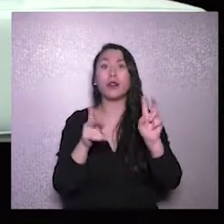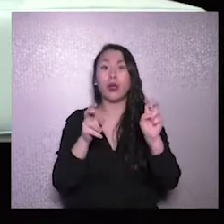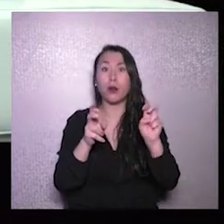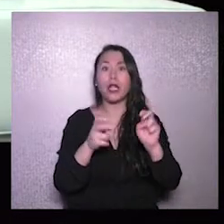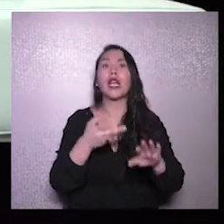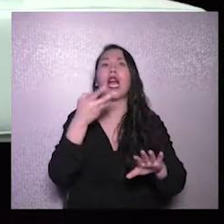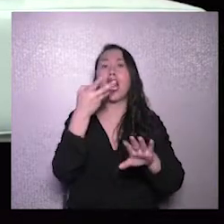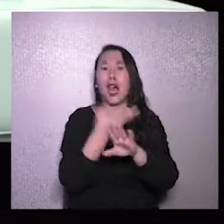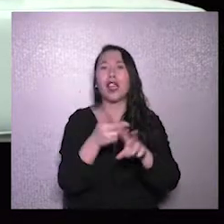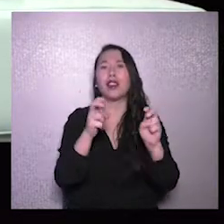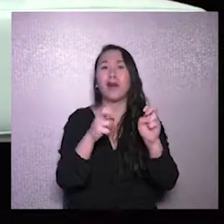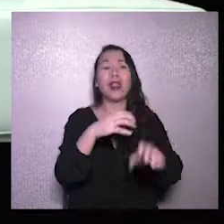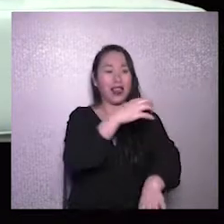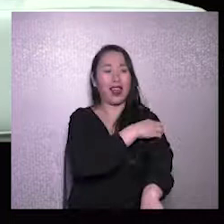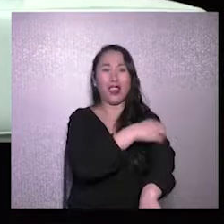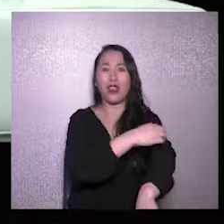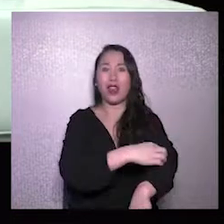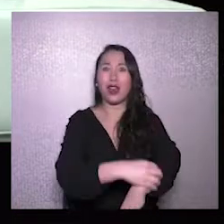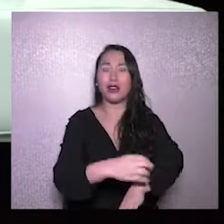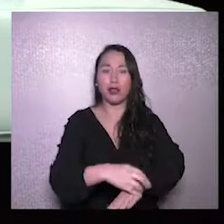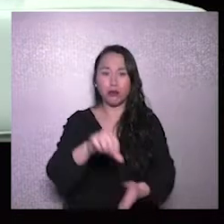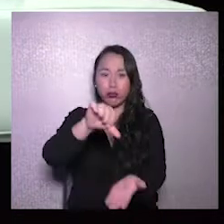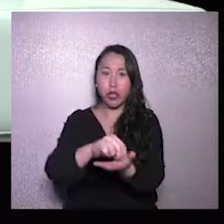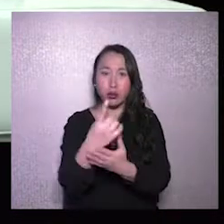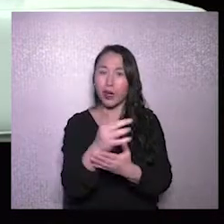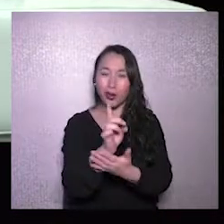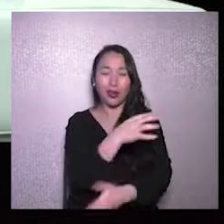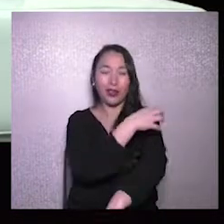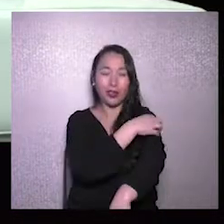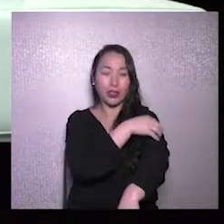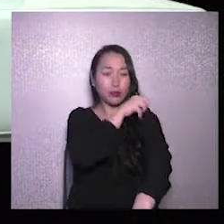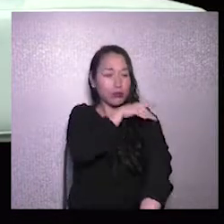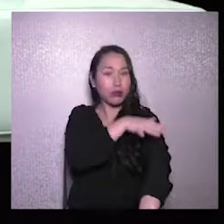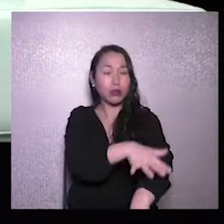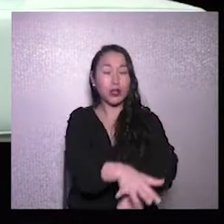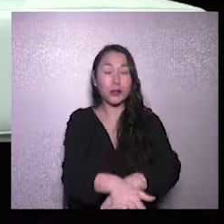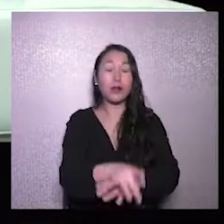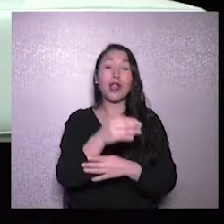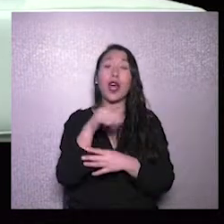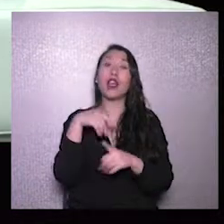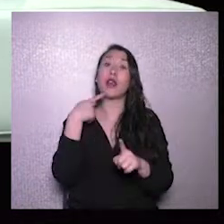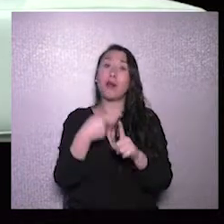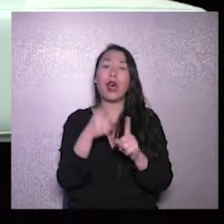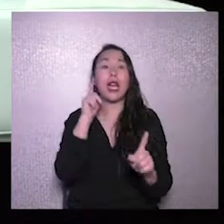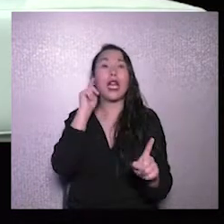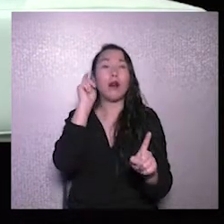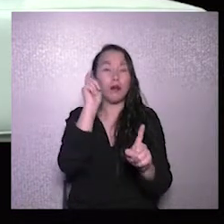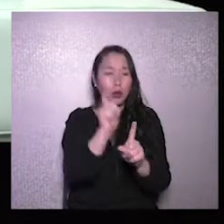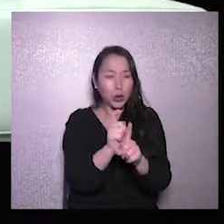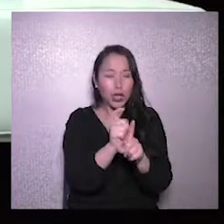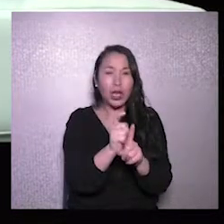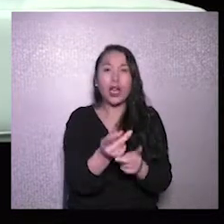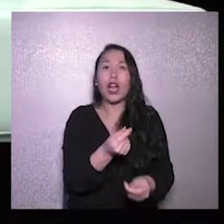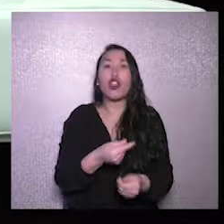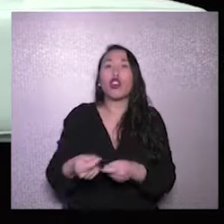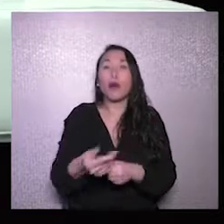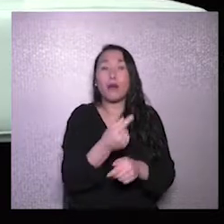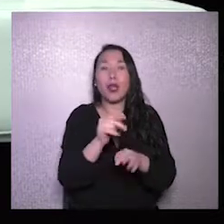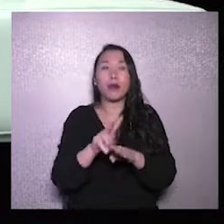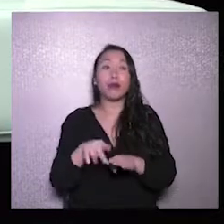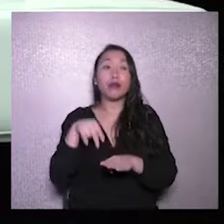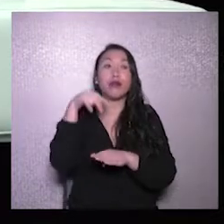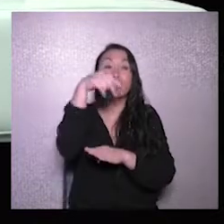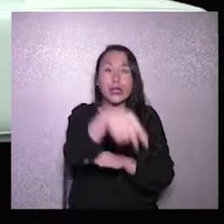la regionalización. Pero además, él apunta que el desarrollo de la economía, el salto productivo que necesita el